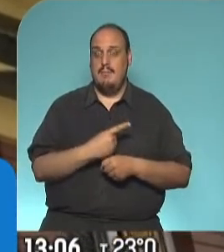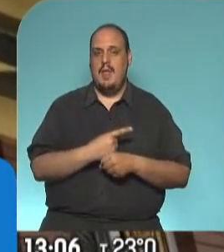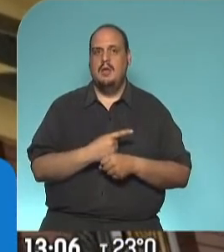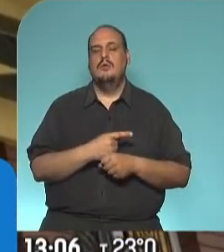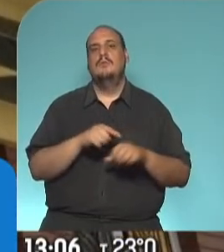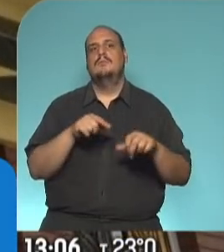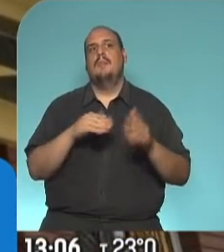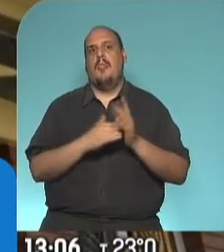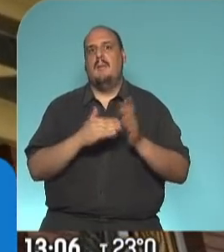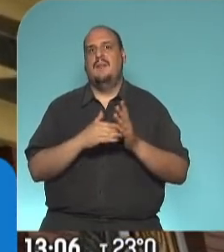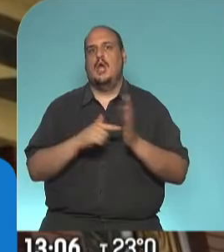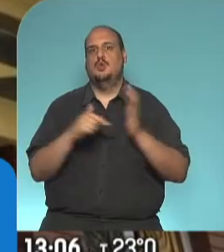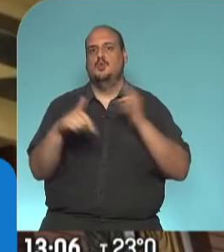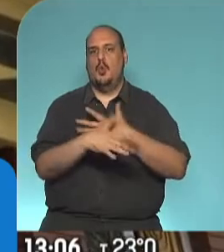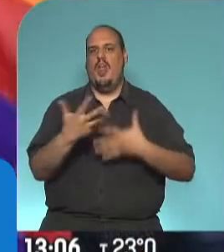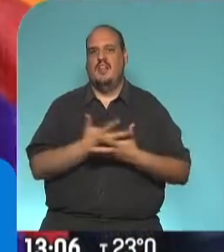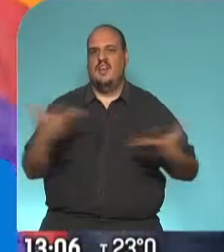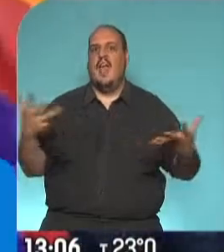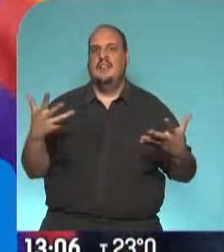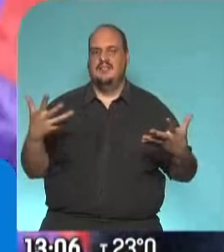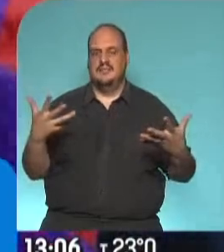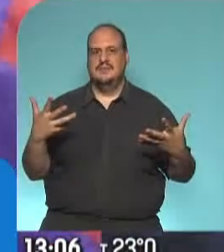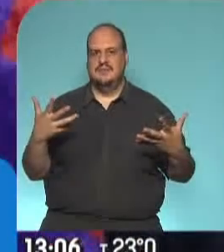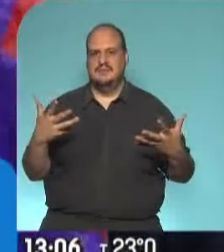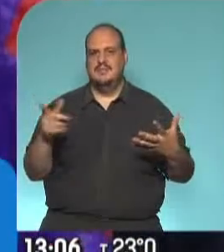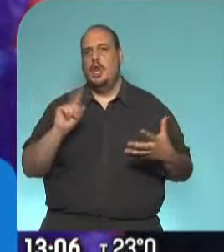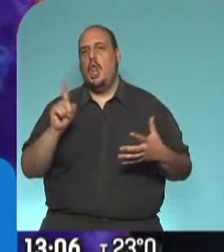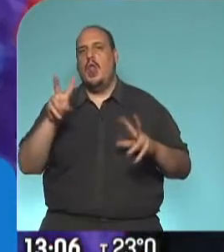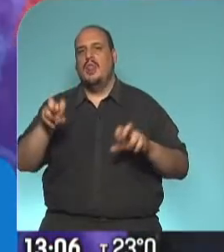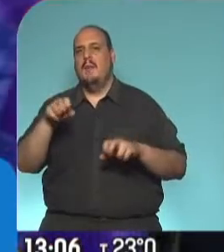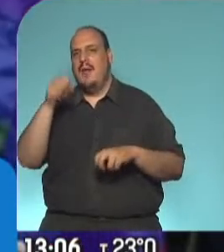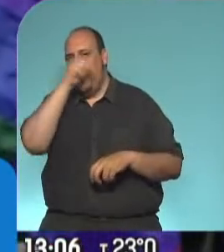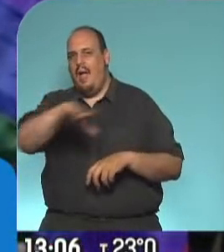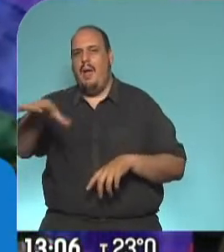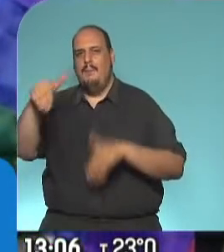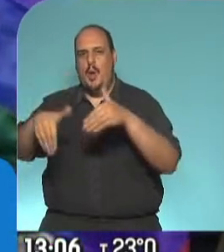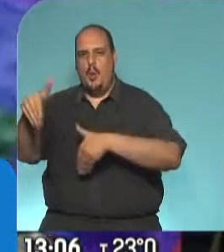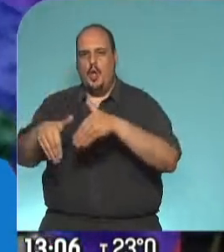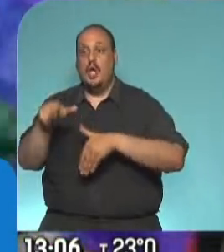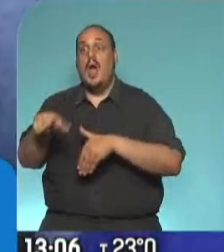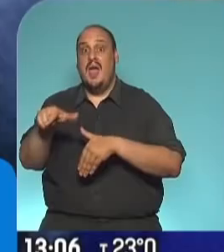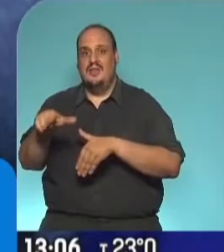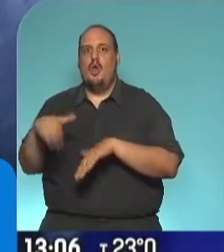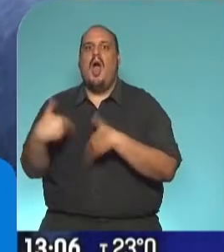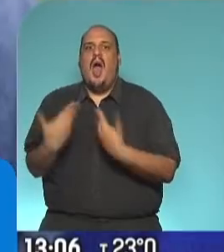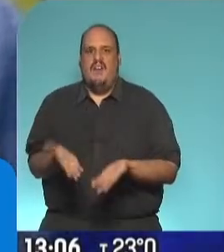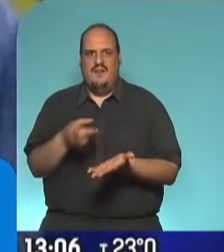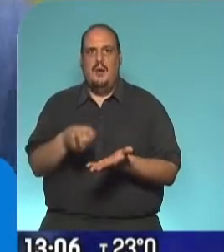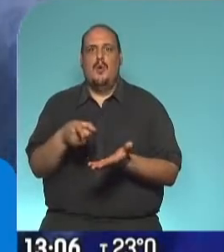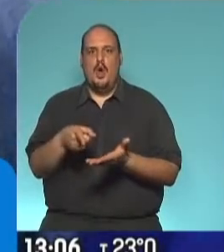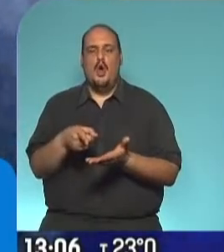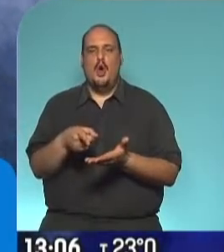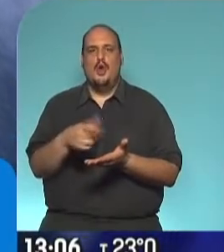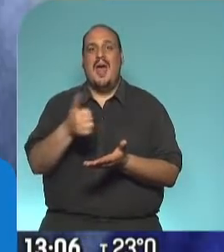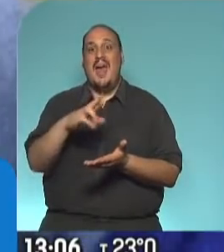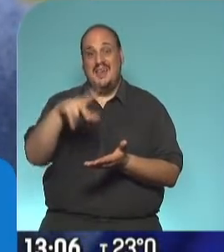pasó en las grandes ciudades, en los grandes centros urbanos, no con los votos rurales, que son los que le darían justamente la diferencia a